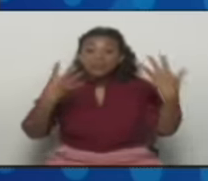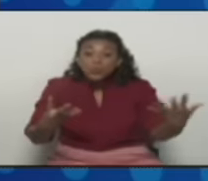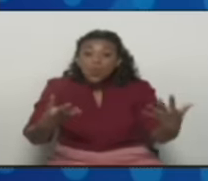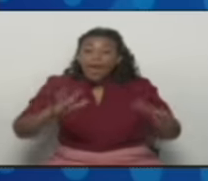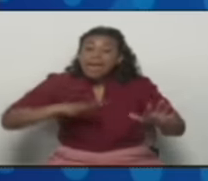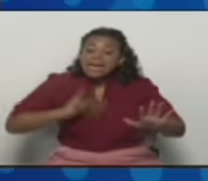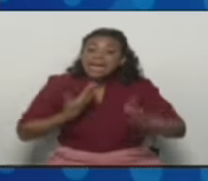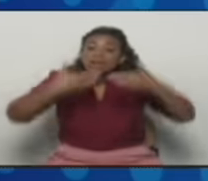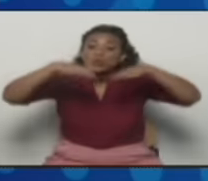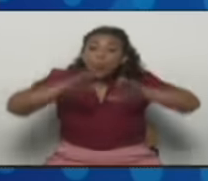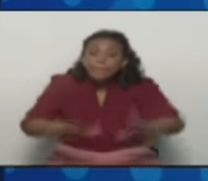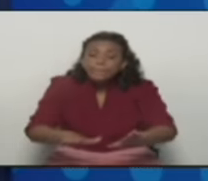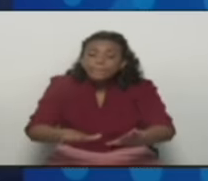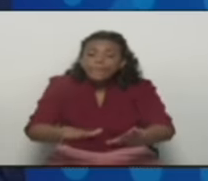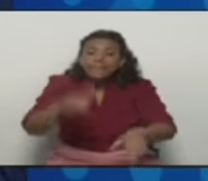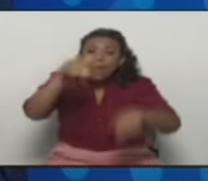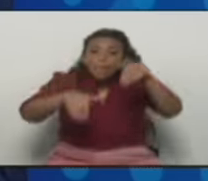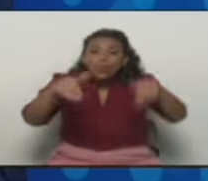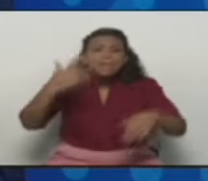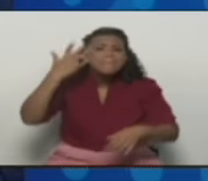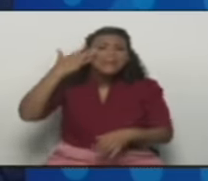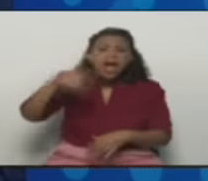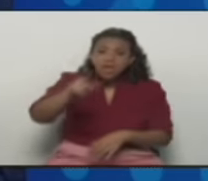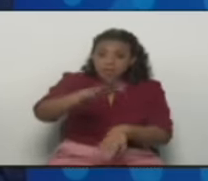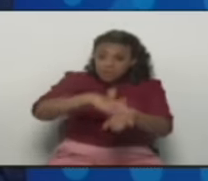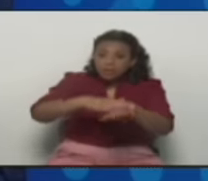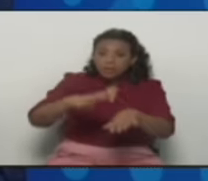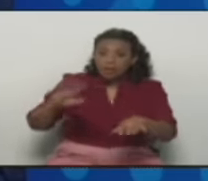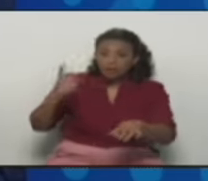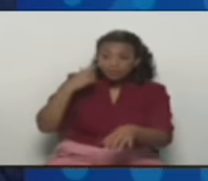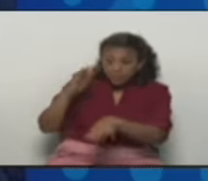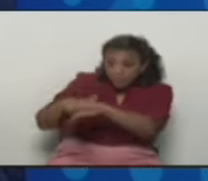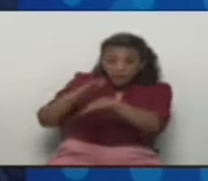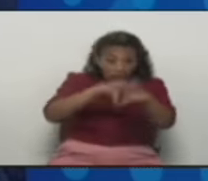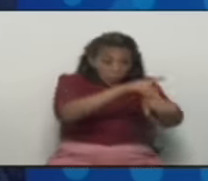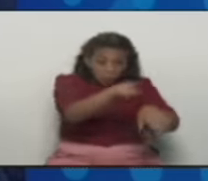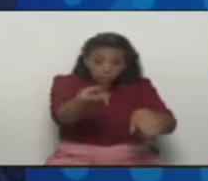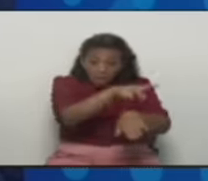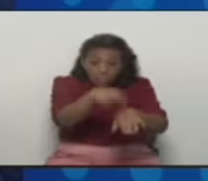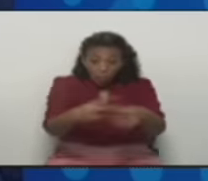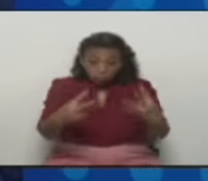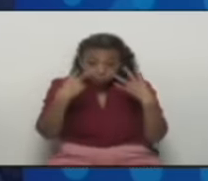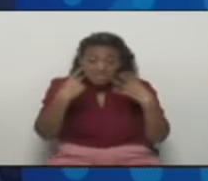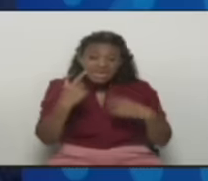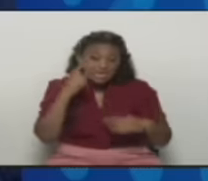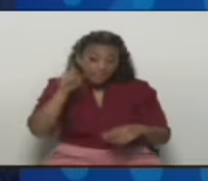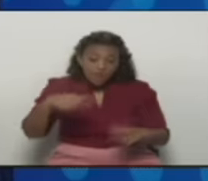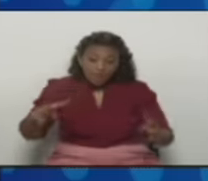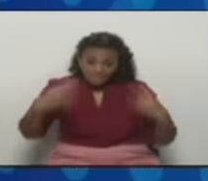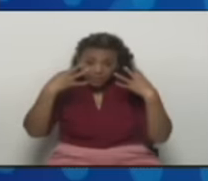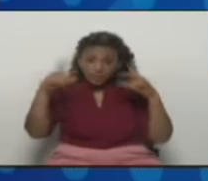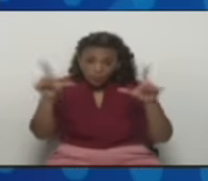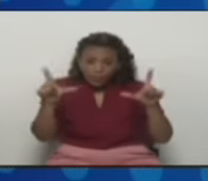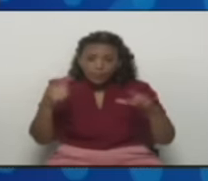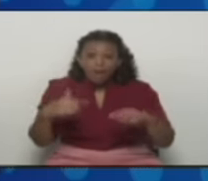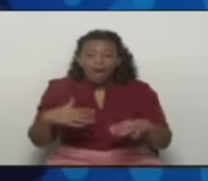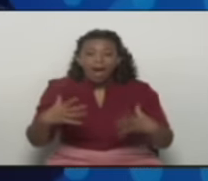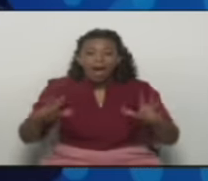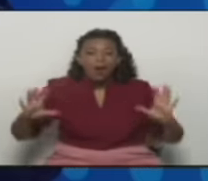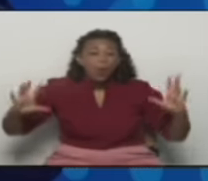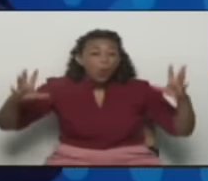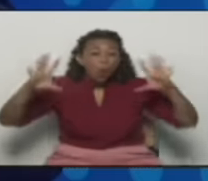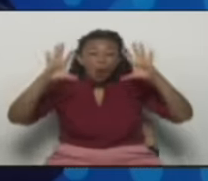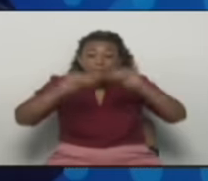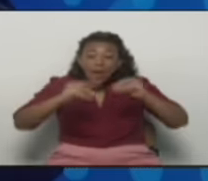apagar. Imagínate tú, Moncada, Jorge, quienes nos ven, que ellos hubieran podido apagar el